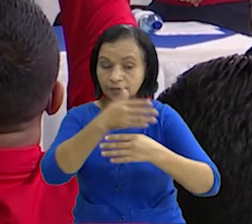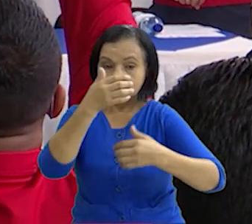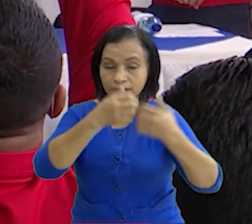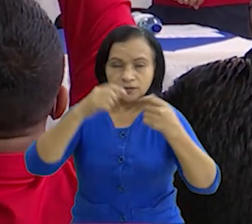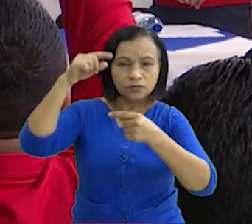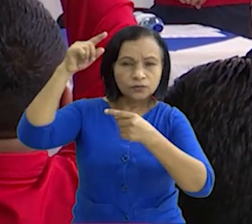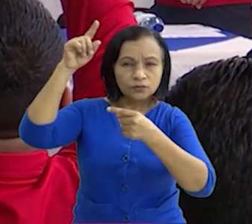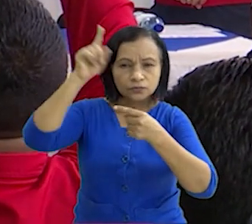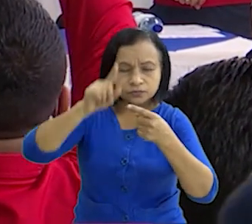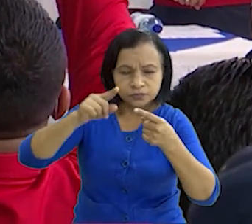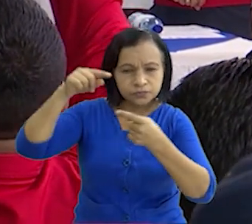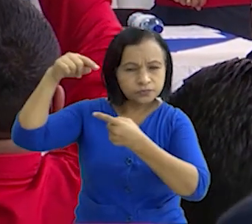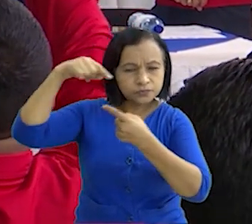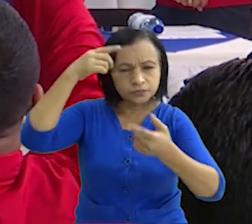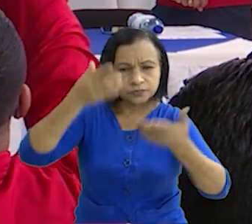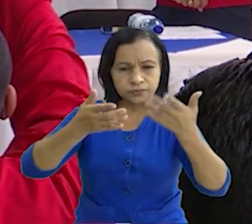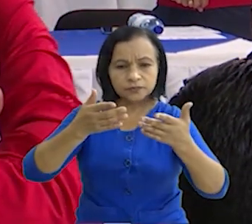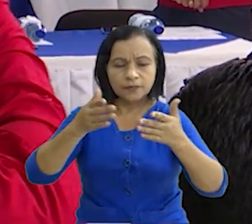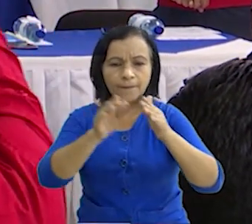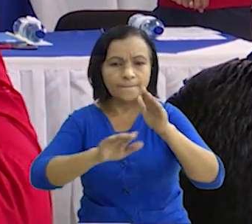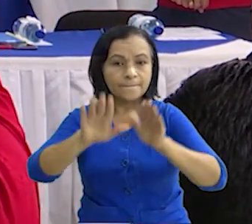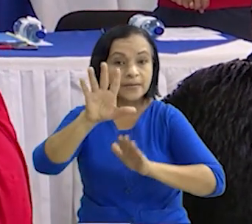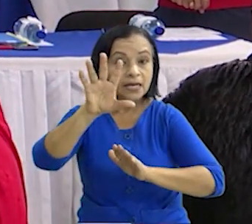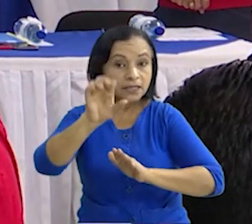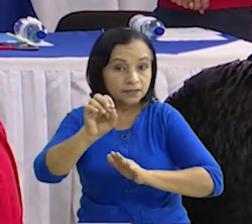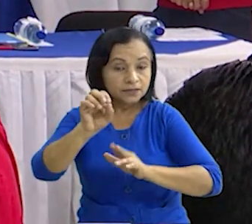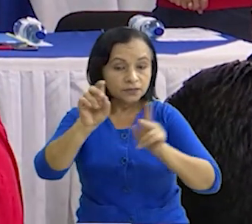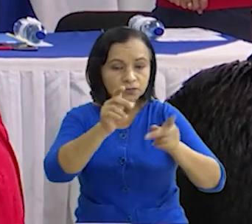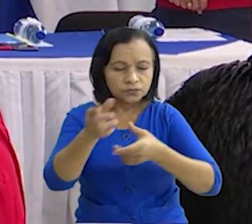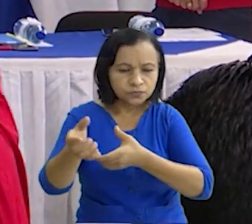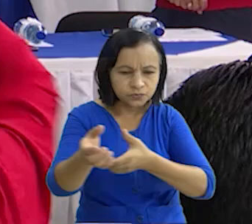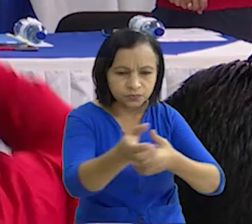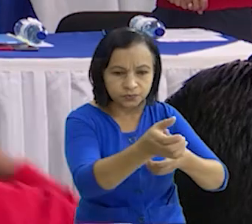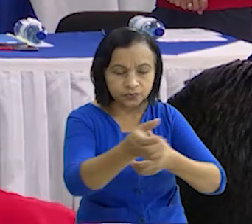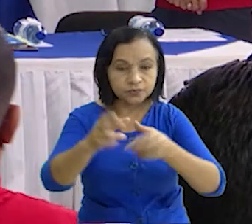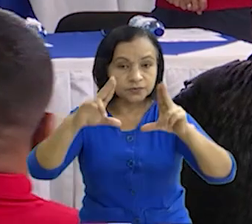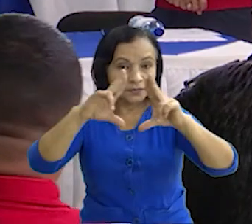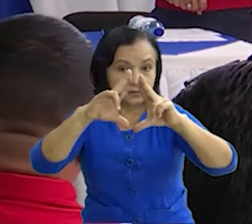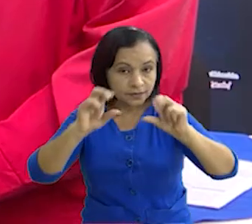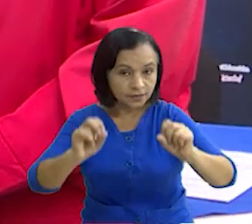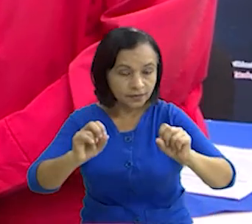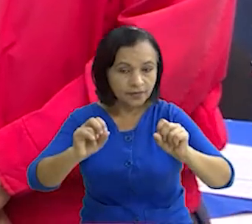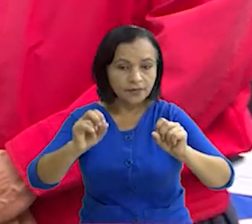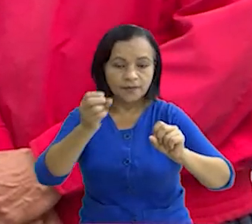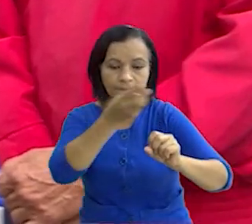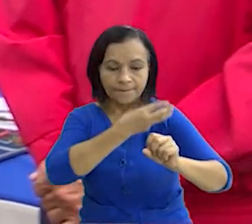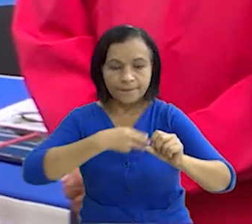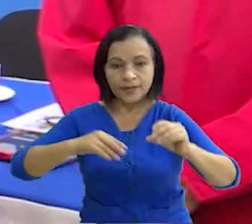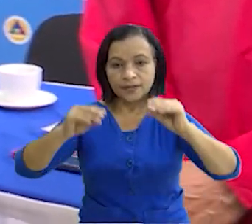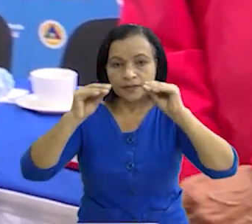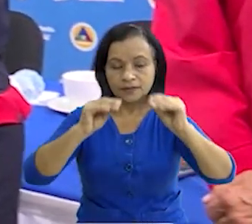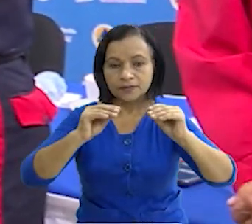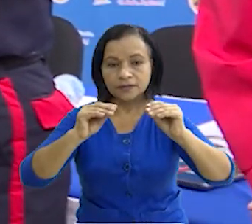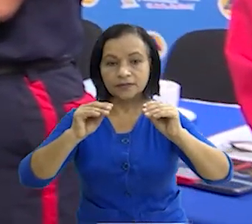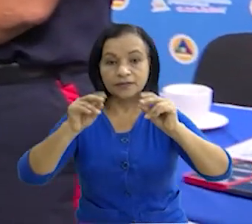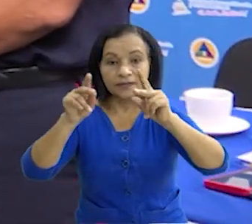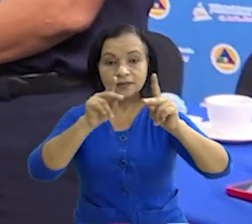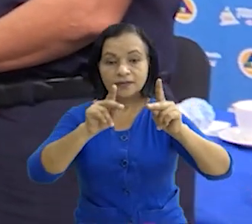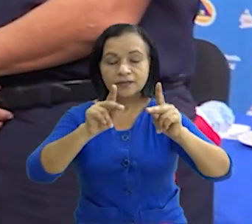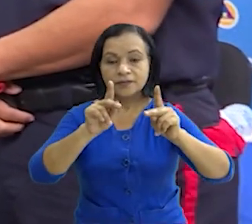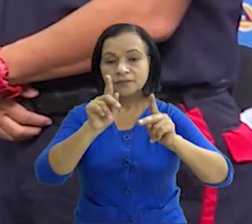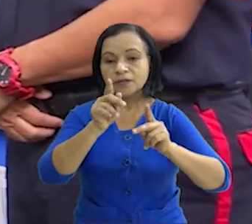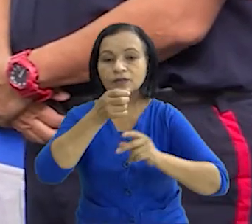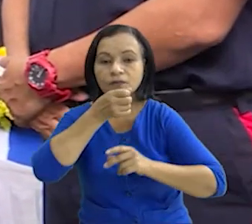Emergencias del SINAPRED, más de 50 servidores públicos de Bomberos Unidos de Nicaragua, MINET y comunicadores